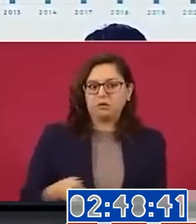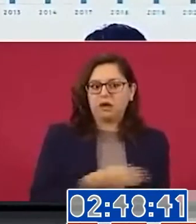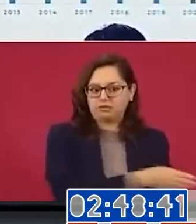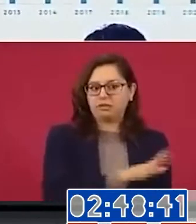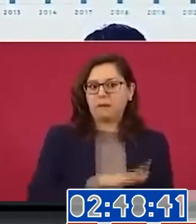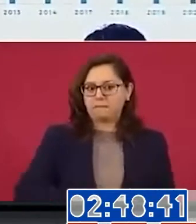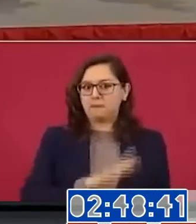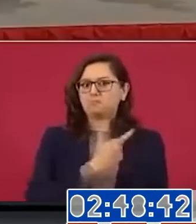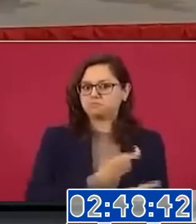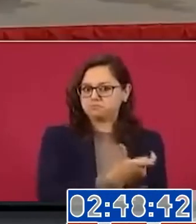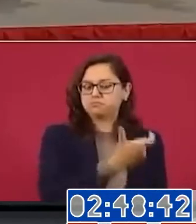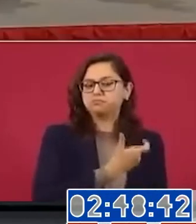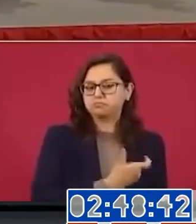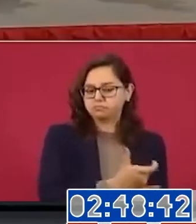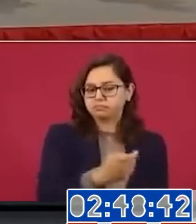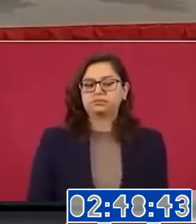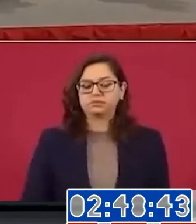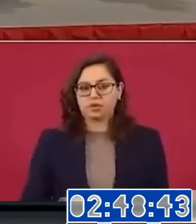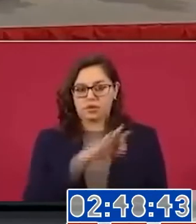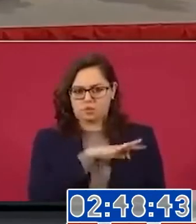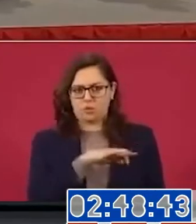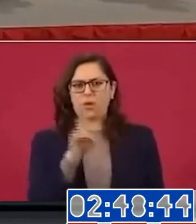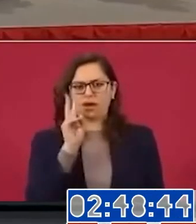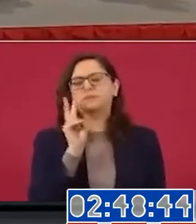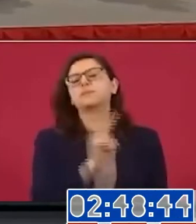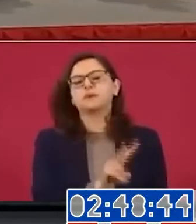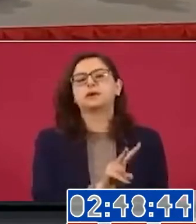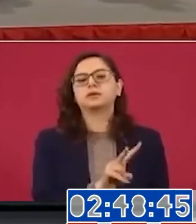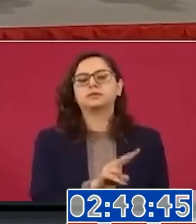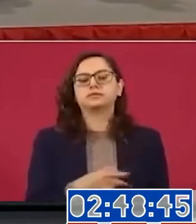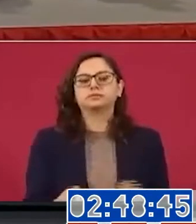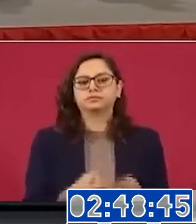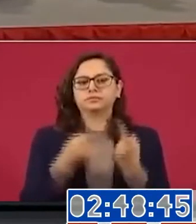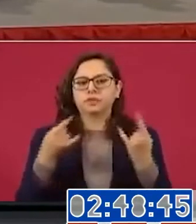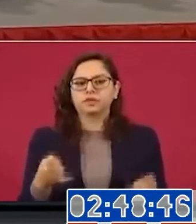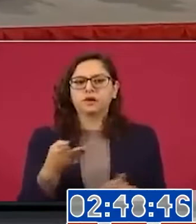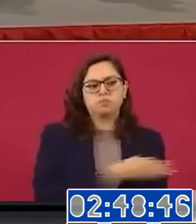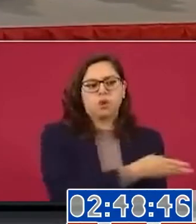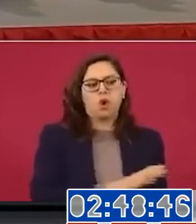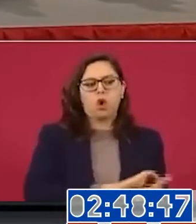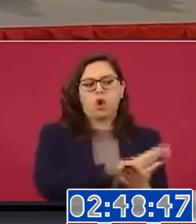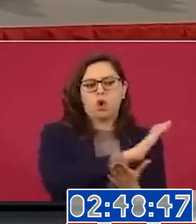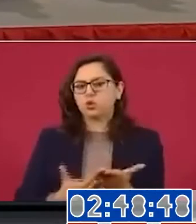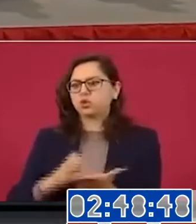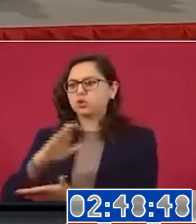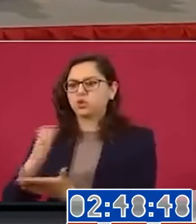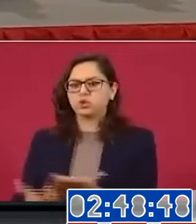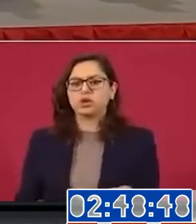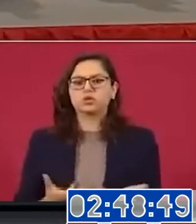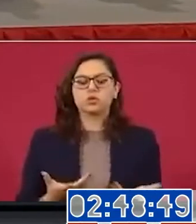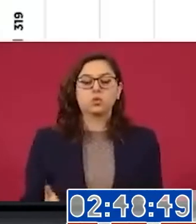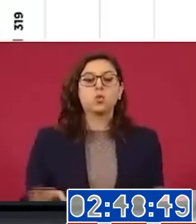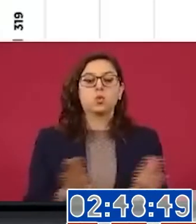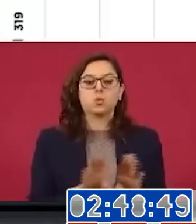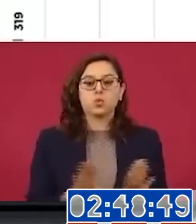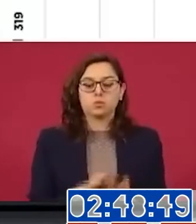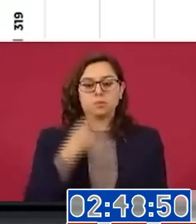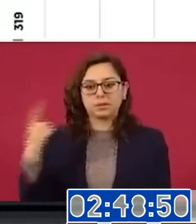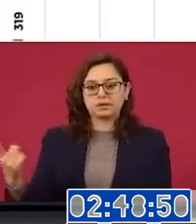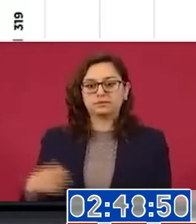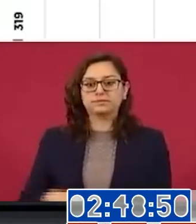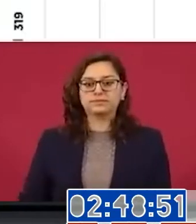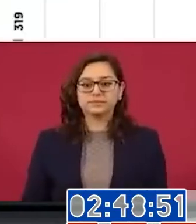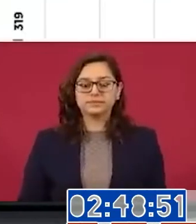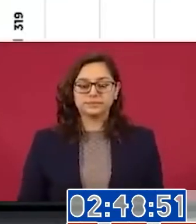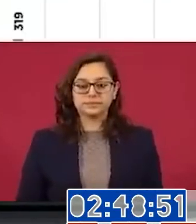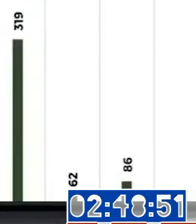favoreció al hijo del presidente y a su familia con esta casa a través de contratos de Pemex. Así que si el presidente buscaba